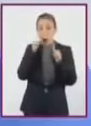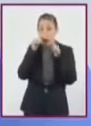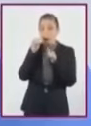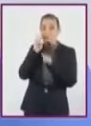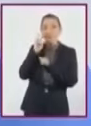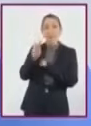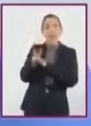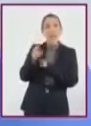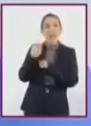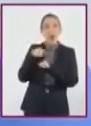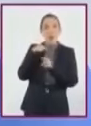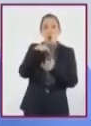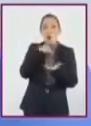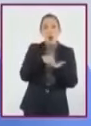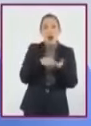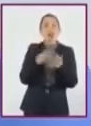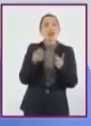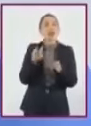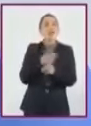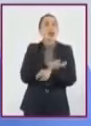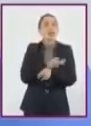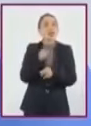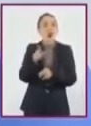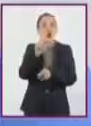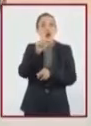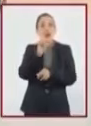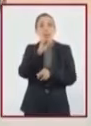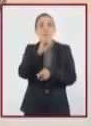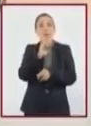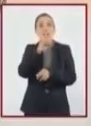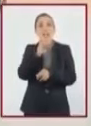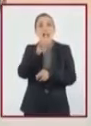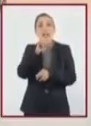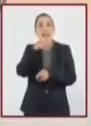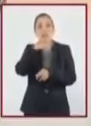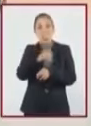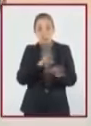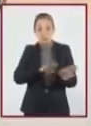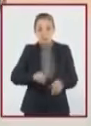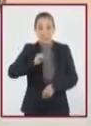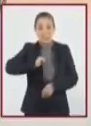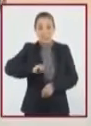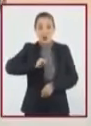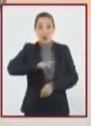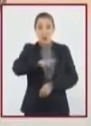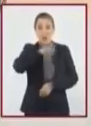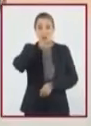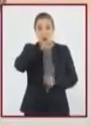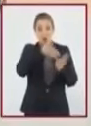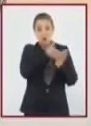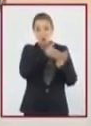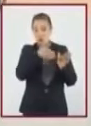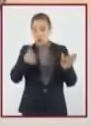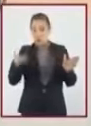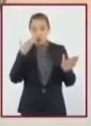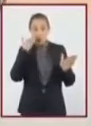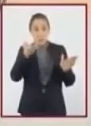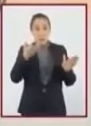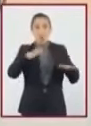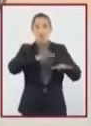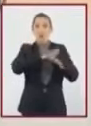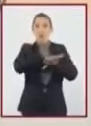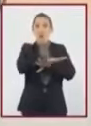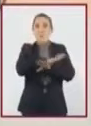en ubicar temporal y espacialmente el liberalismo. El siglo XVIII fue una época en la que el mundo se